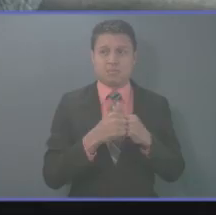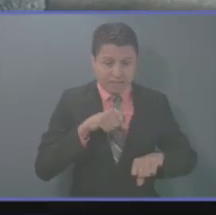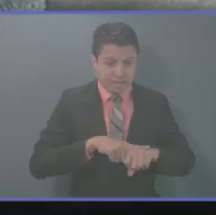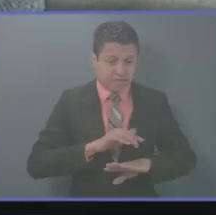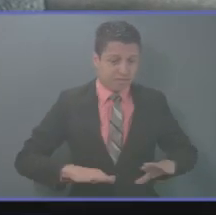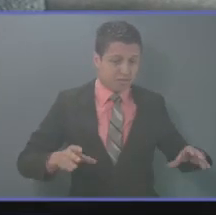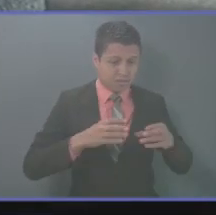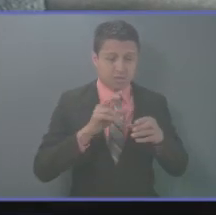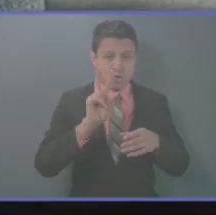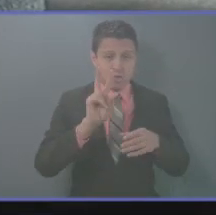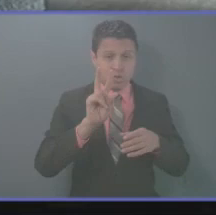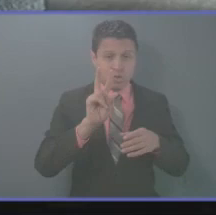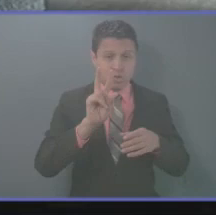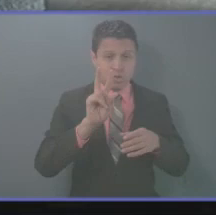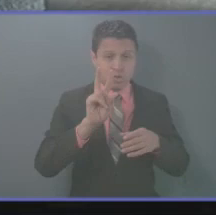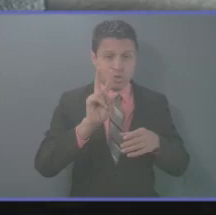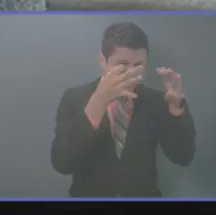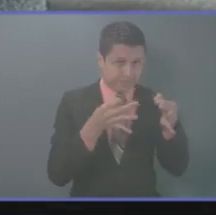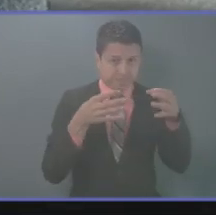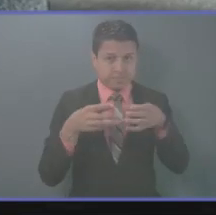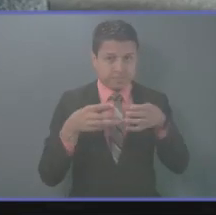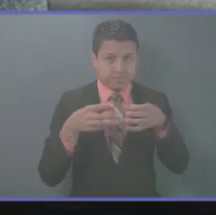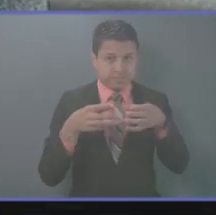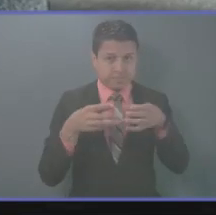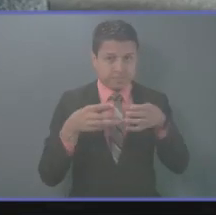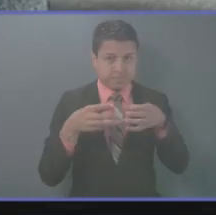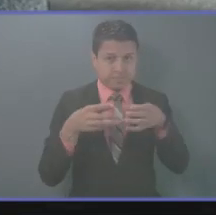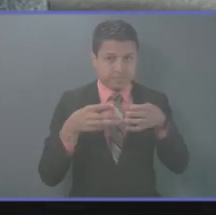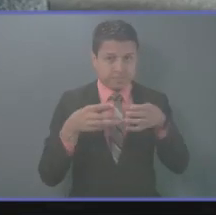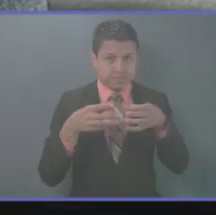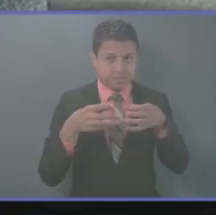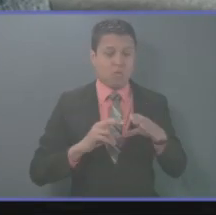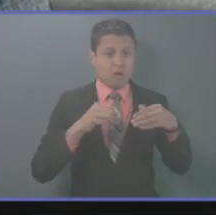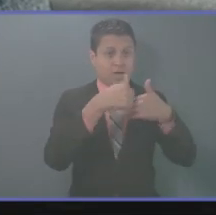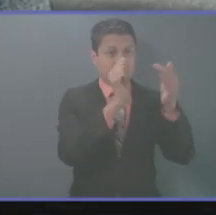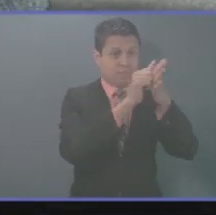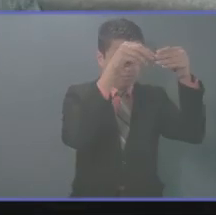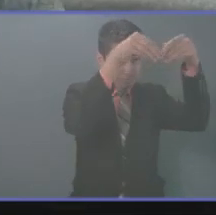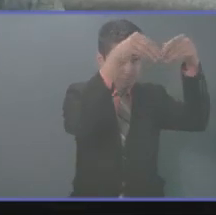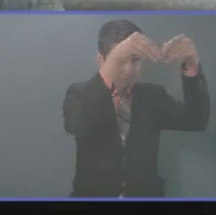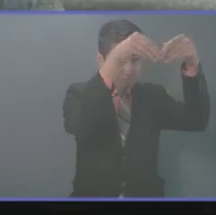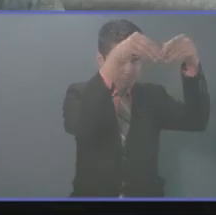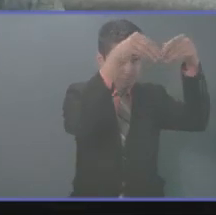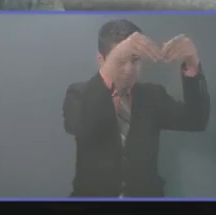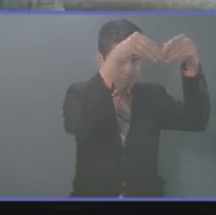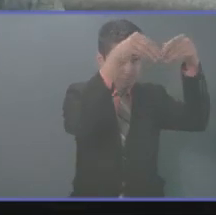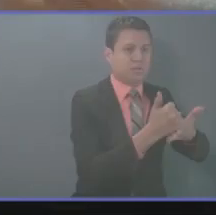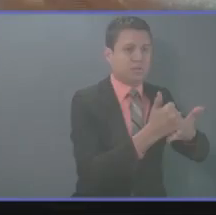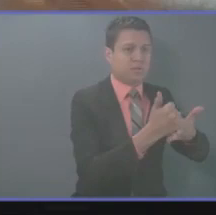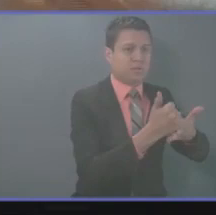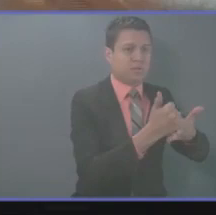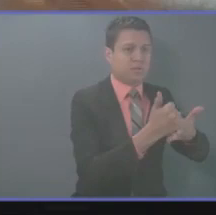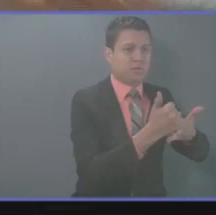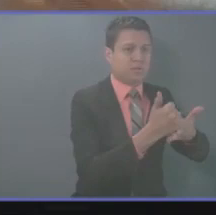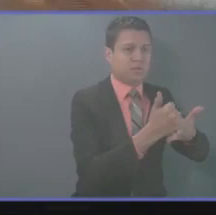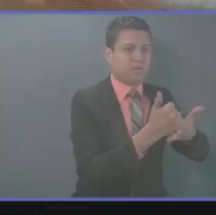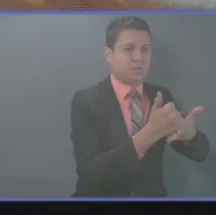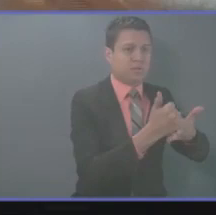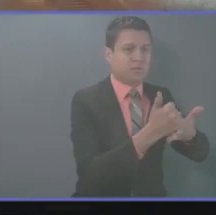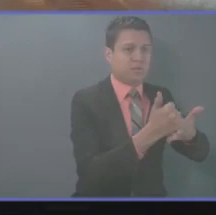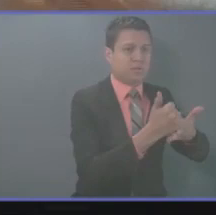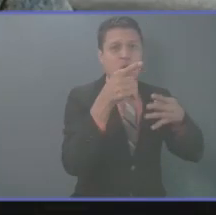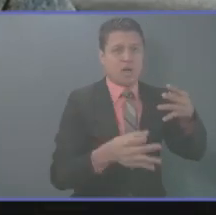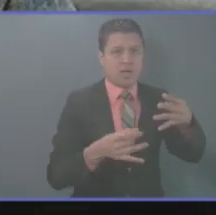dos dictámenes que ya tiene la Comisión de Hacienda y para que tenga su trámite inmediato.